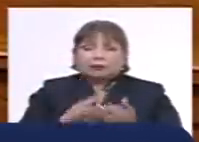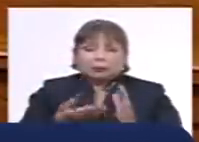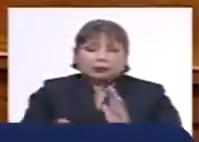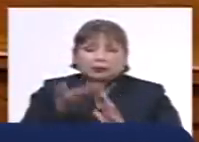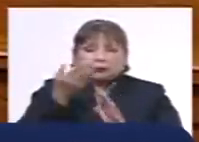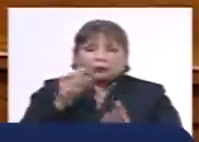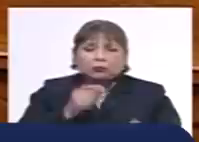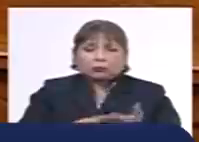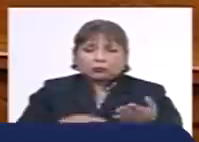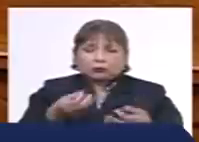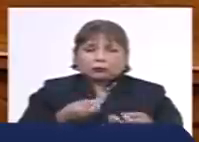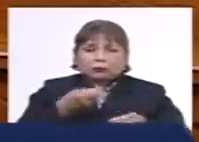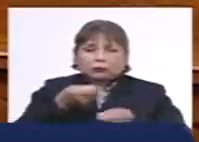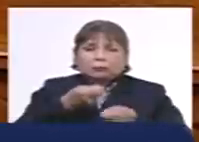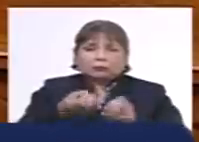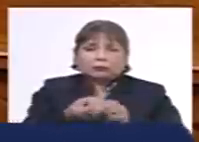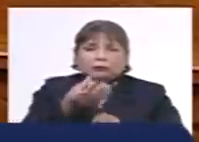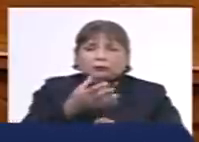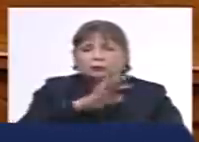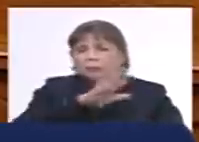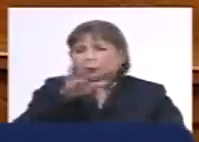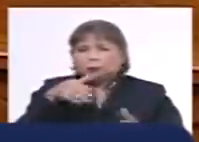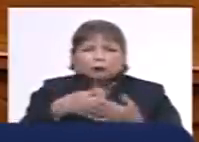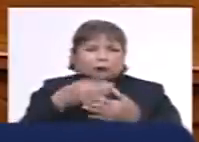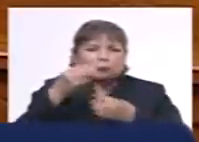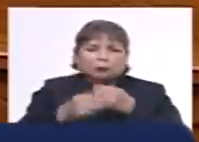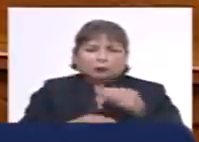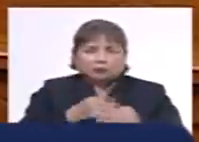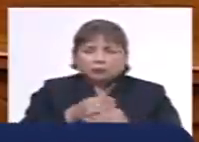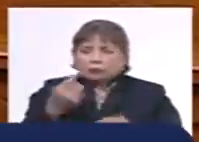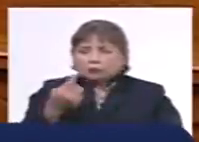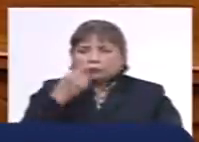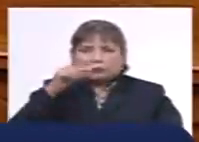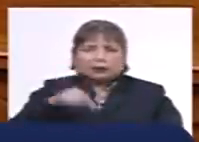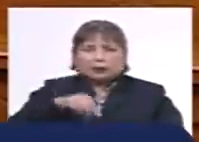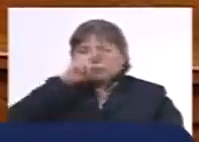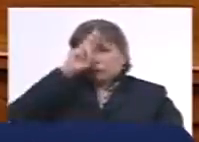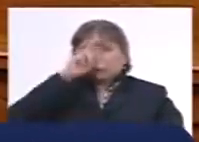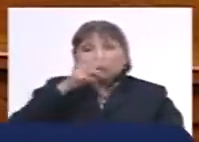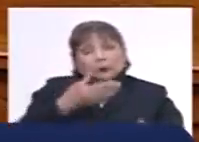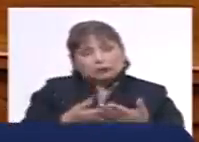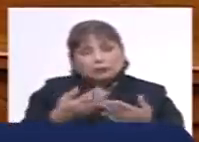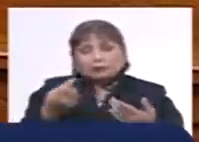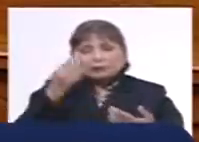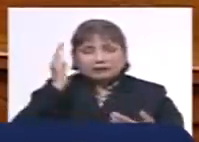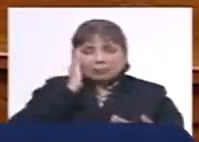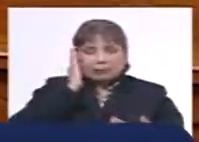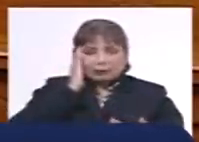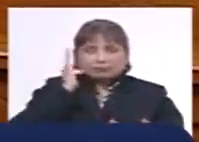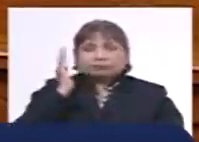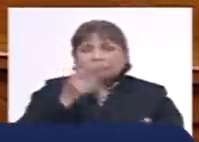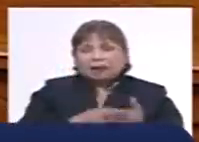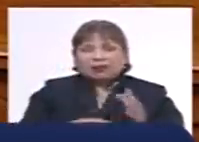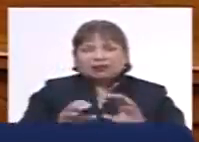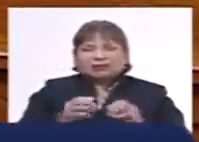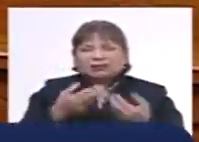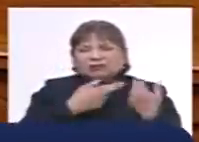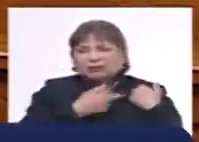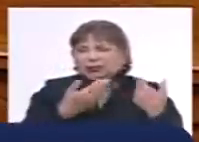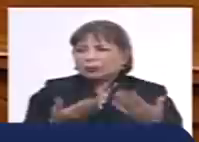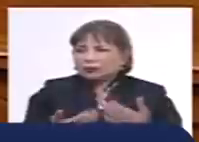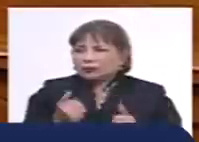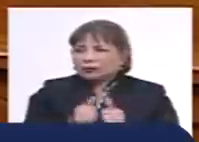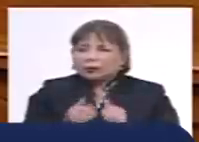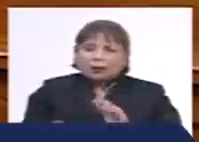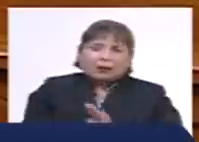elevado costo de los fertilizantes en todo el mundo, no solamente en el Perú, se sabe a qué se debe